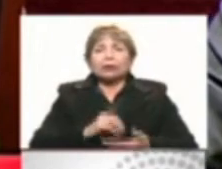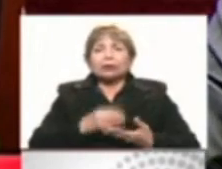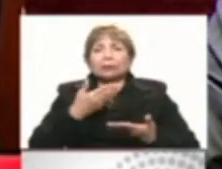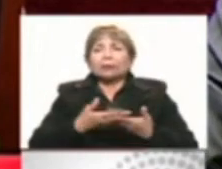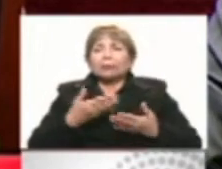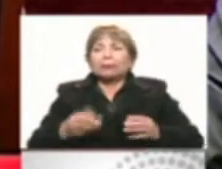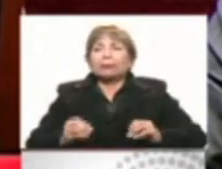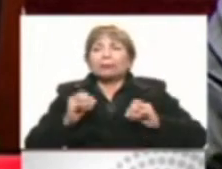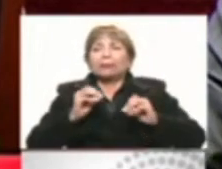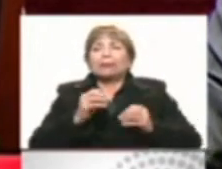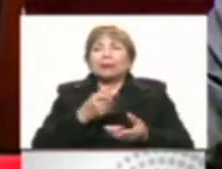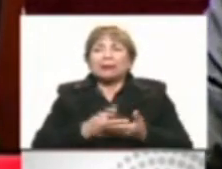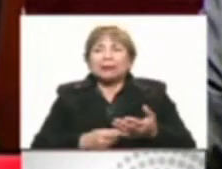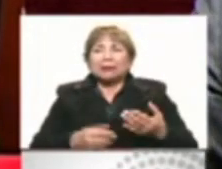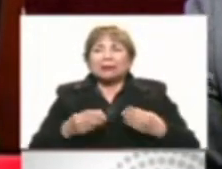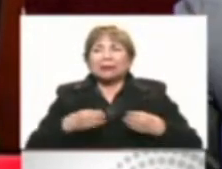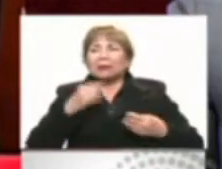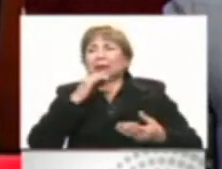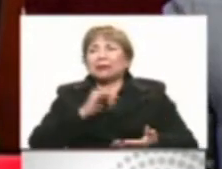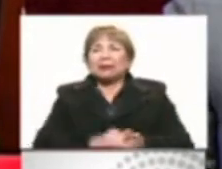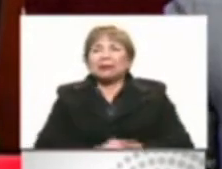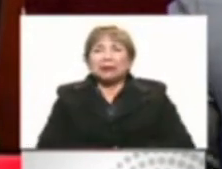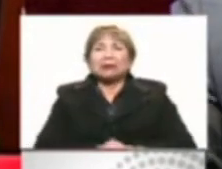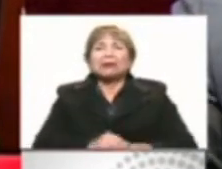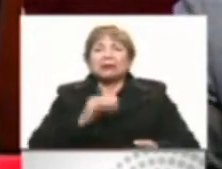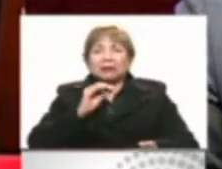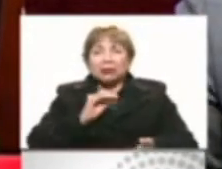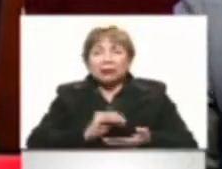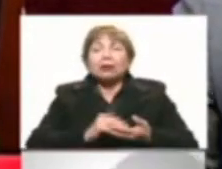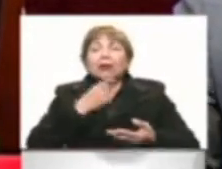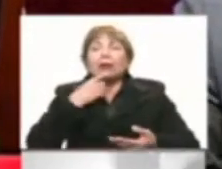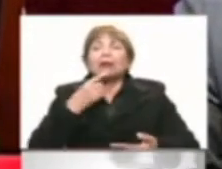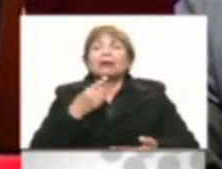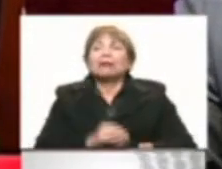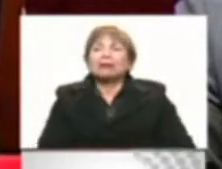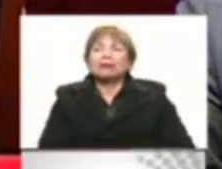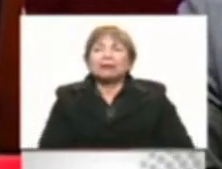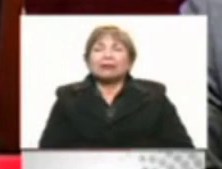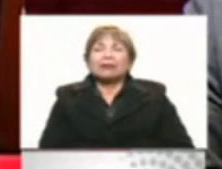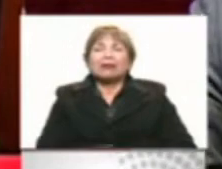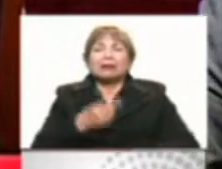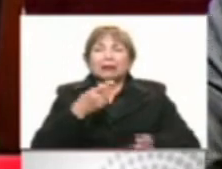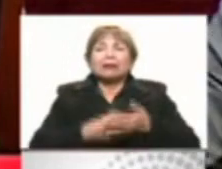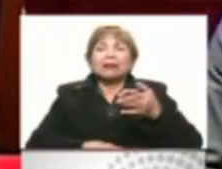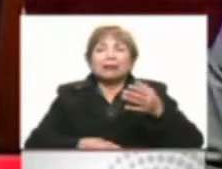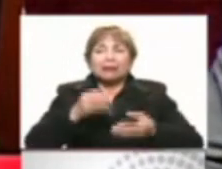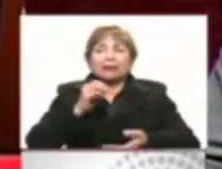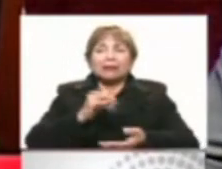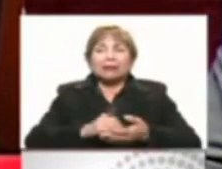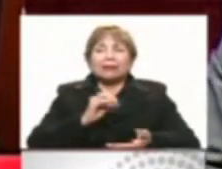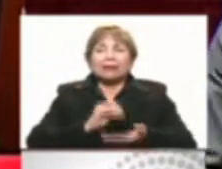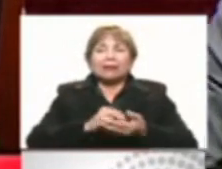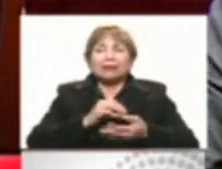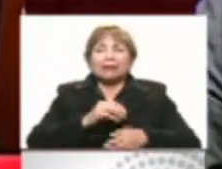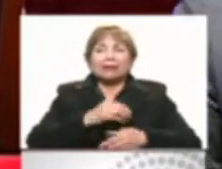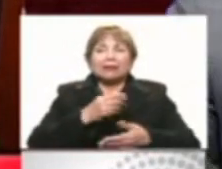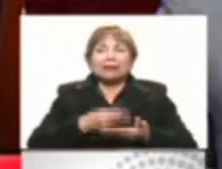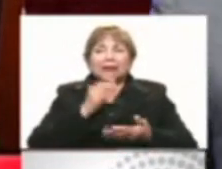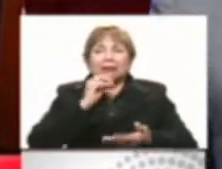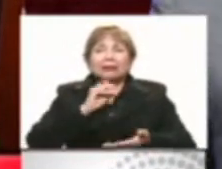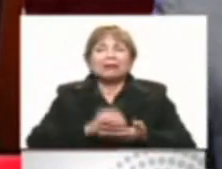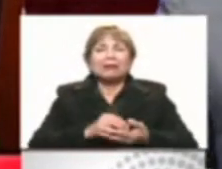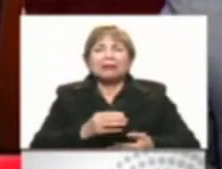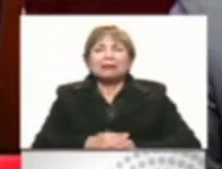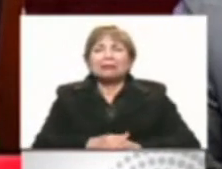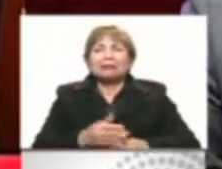una carga fiscal excesiva. Quiero decirles que hemos calculado el Ministerio de Finanzas el cálculo total de las medidas